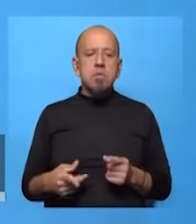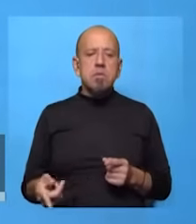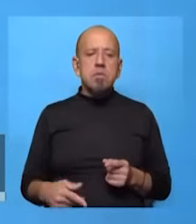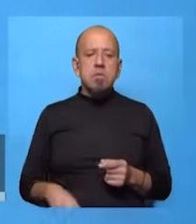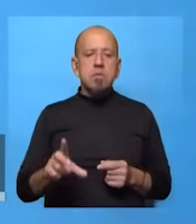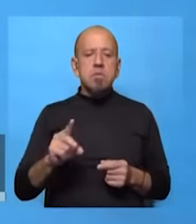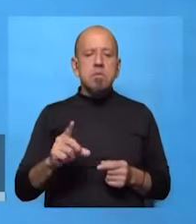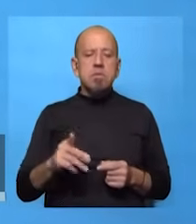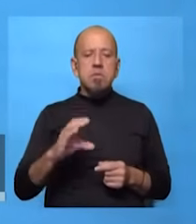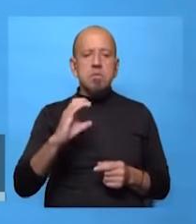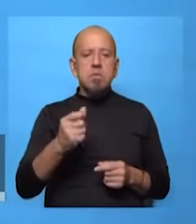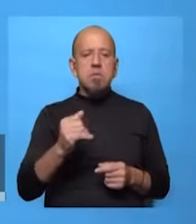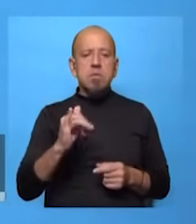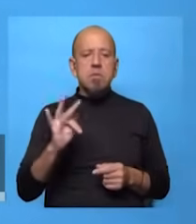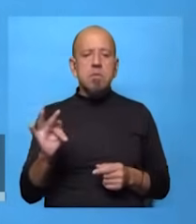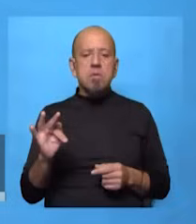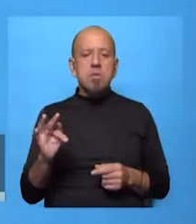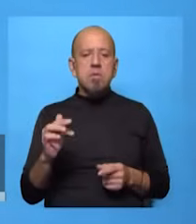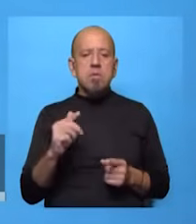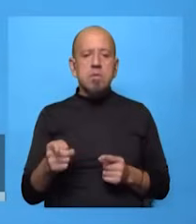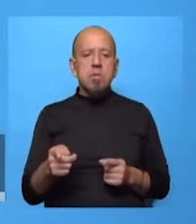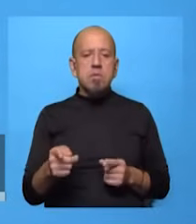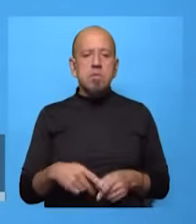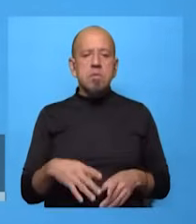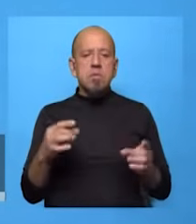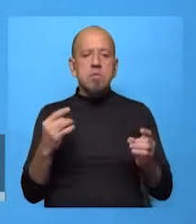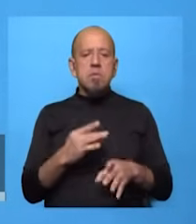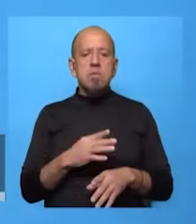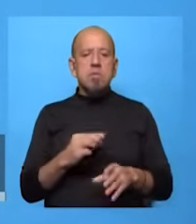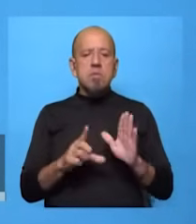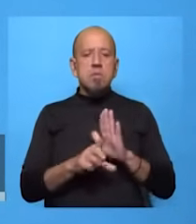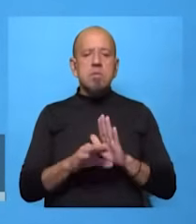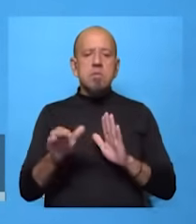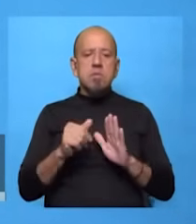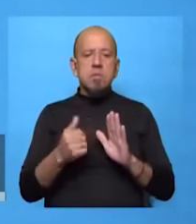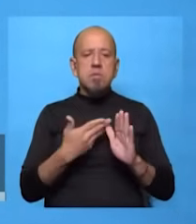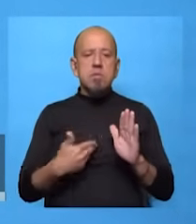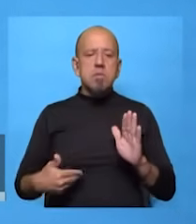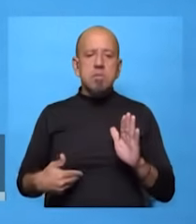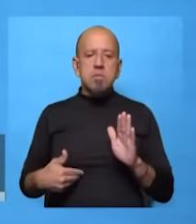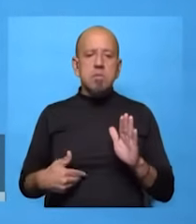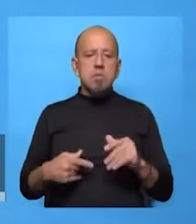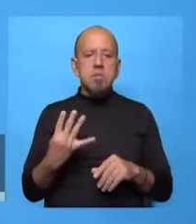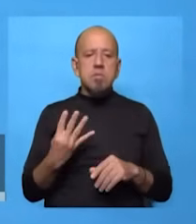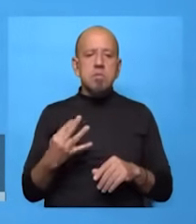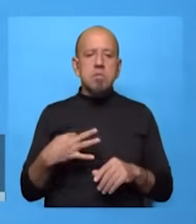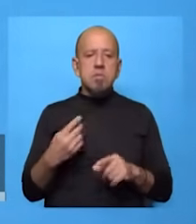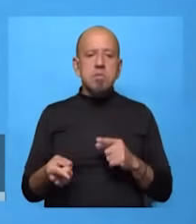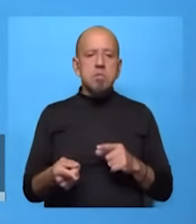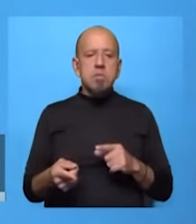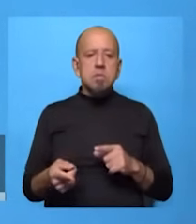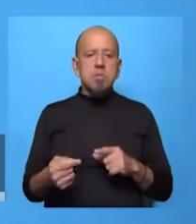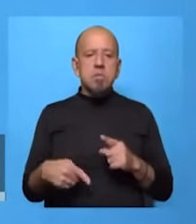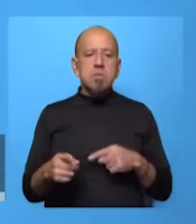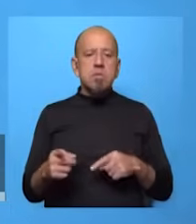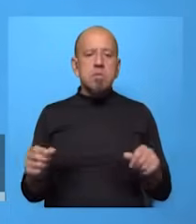caif que fueron construidos Porque los dejó pronto las licitaciones el gobierno anterior estamos a 4 años los caf